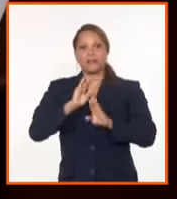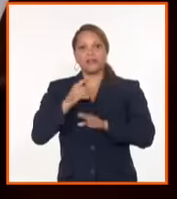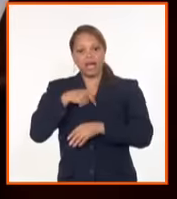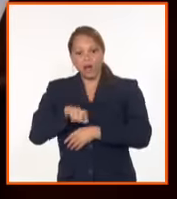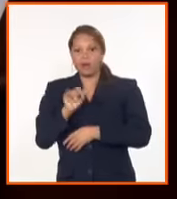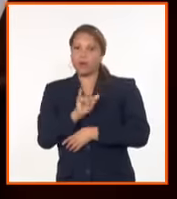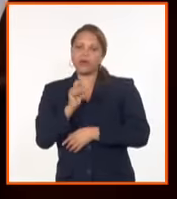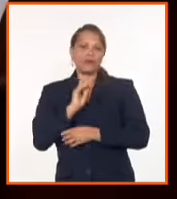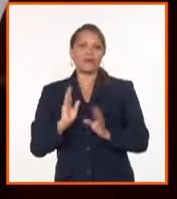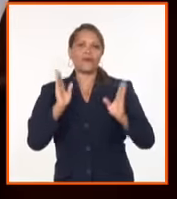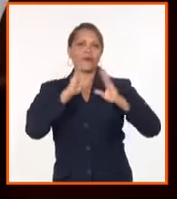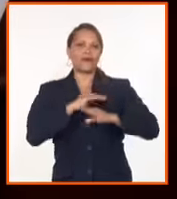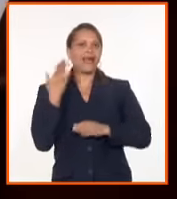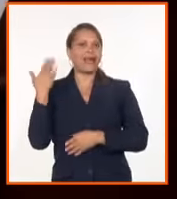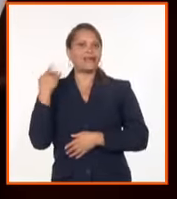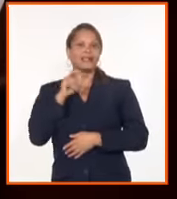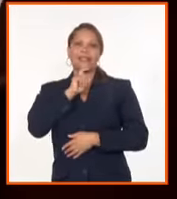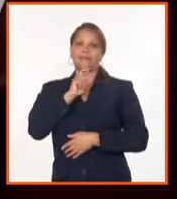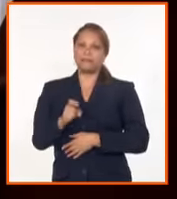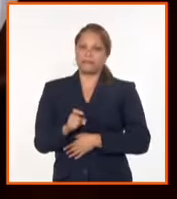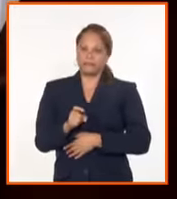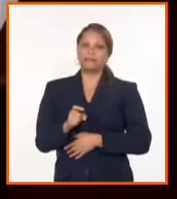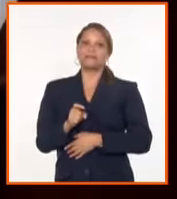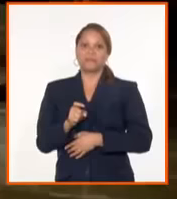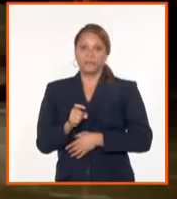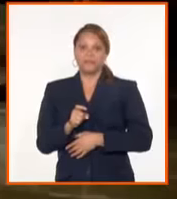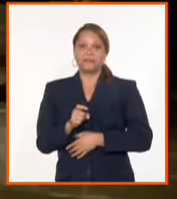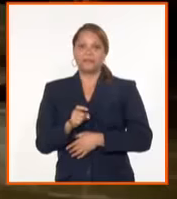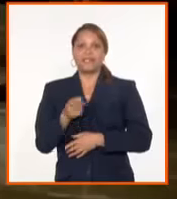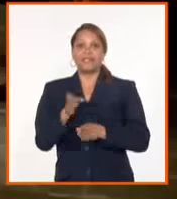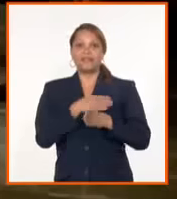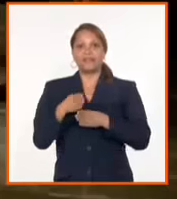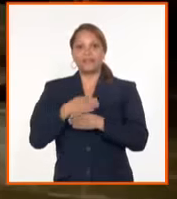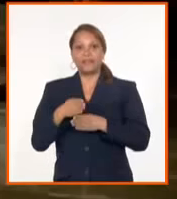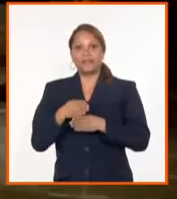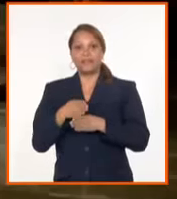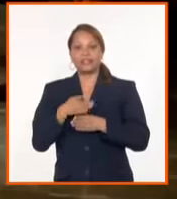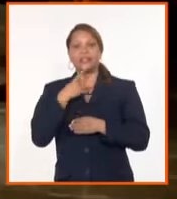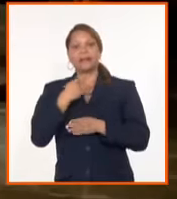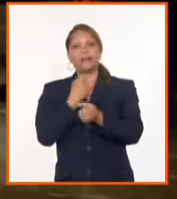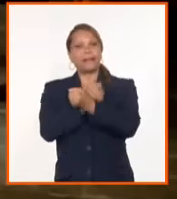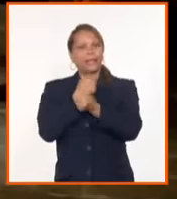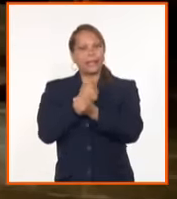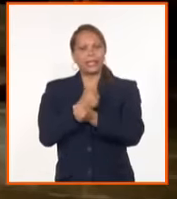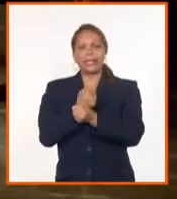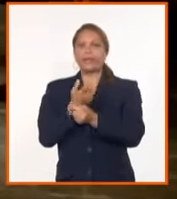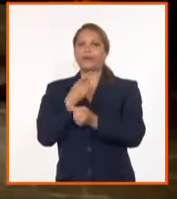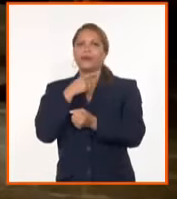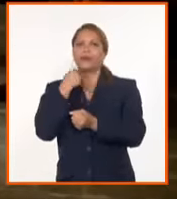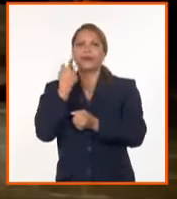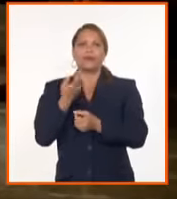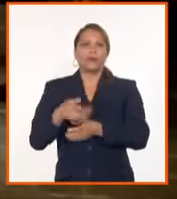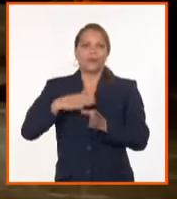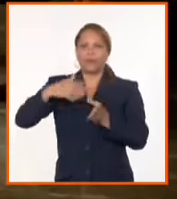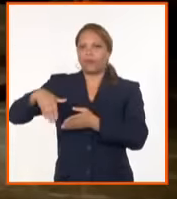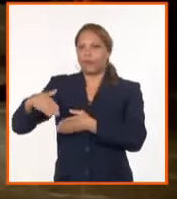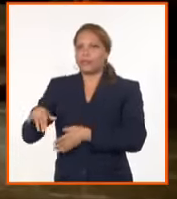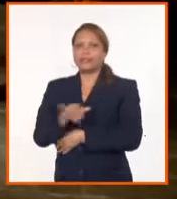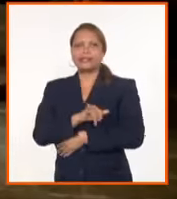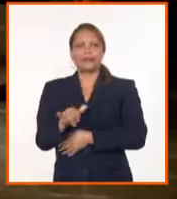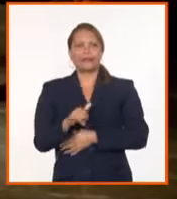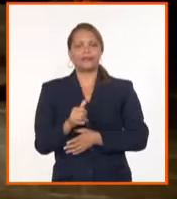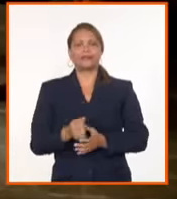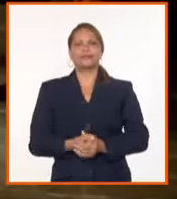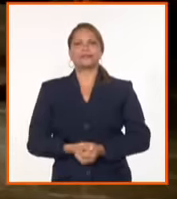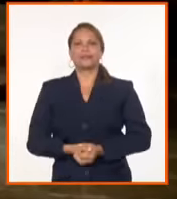y nuestro sistema de reducción de riesgos y desastres, y que causó también pérdida de